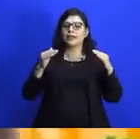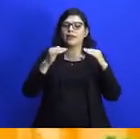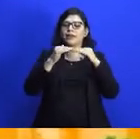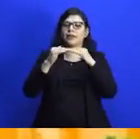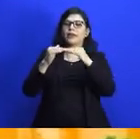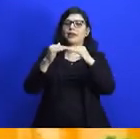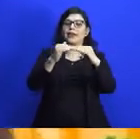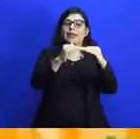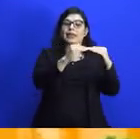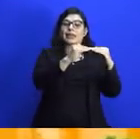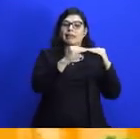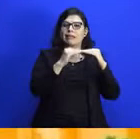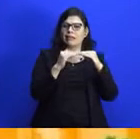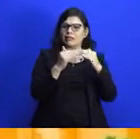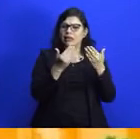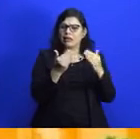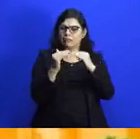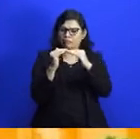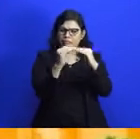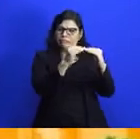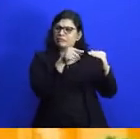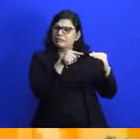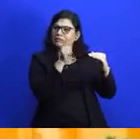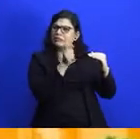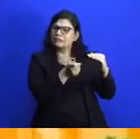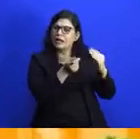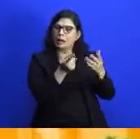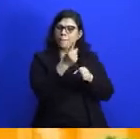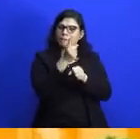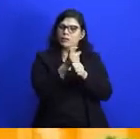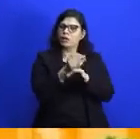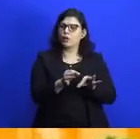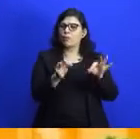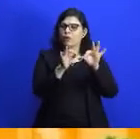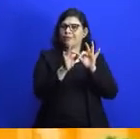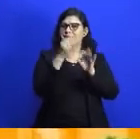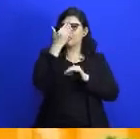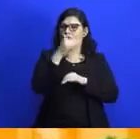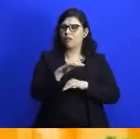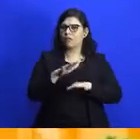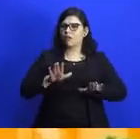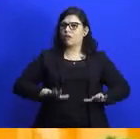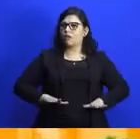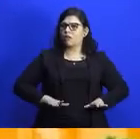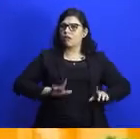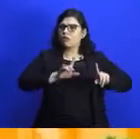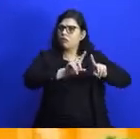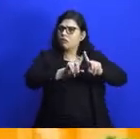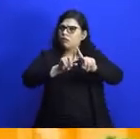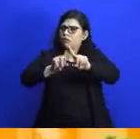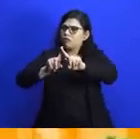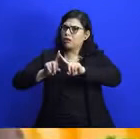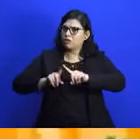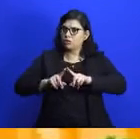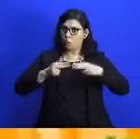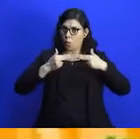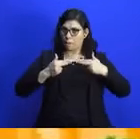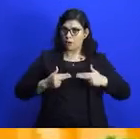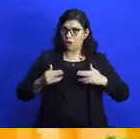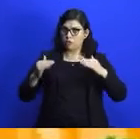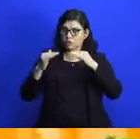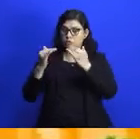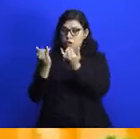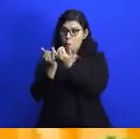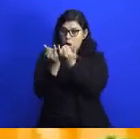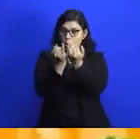esto? Buscamos primero reconocer que somos diferentes, que hay diferencias y los seres humanos no somos iguales.